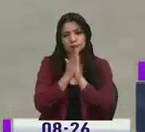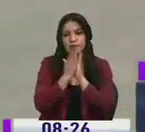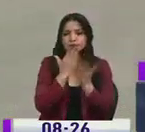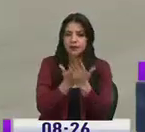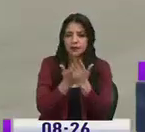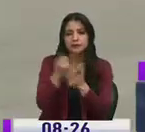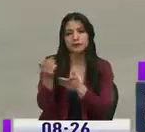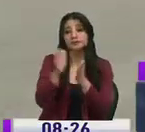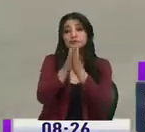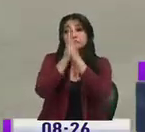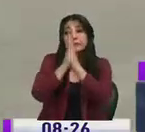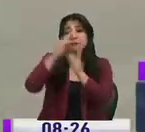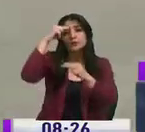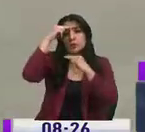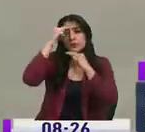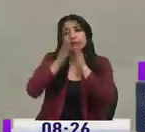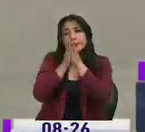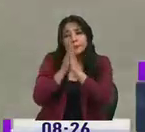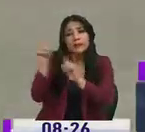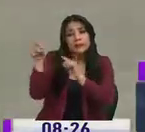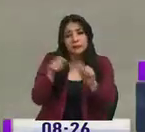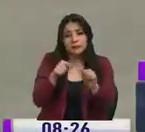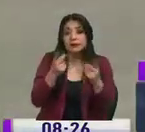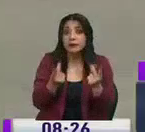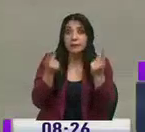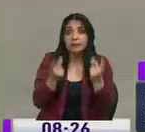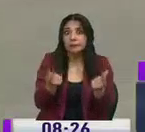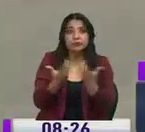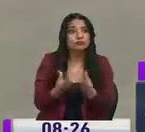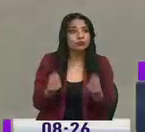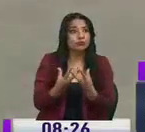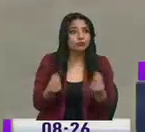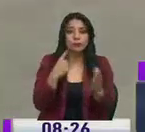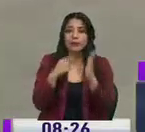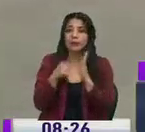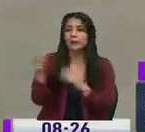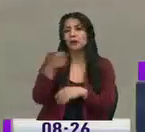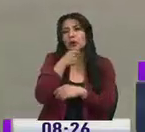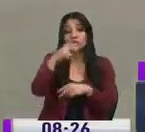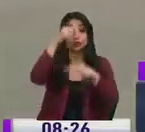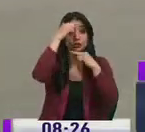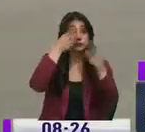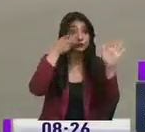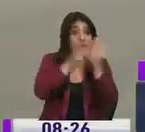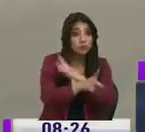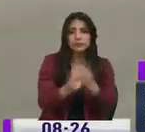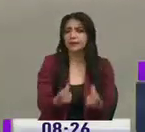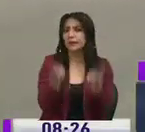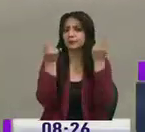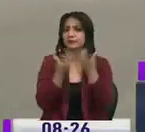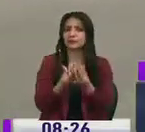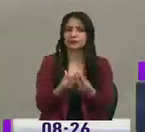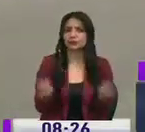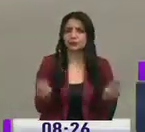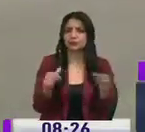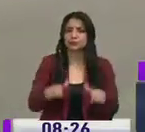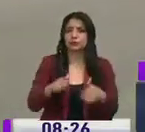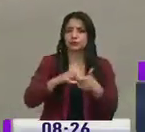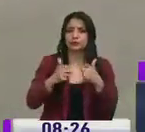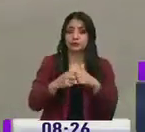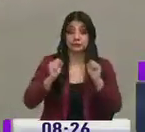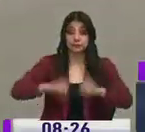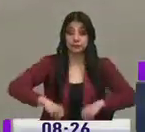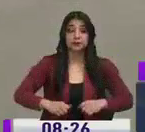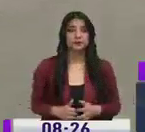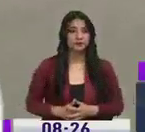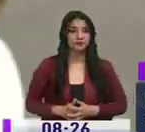a ustedes porque hemos visto la prontitud que dan cuando ustedes interceden, la prontitud que dan a la resolución de los problemas. Como